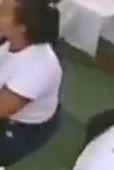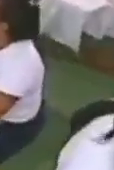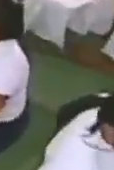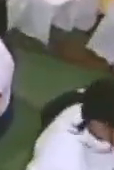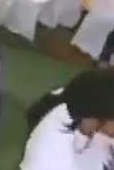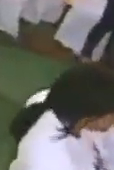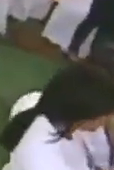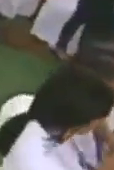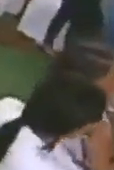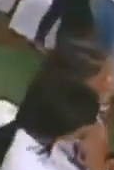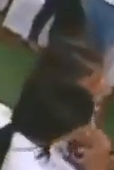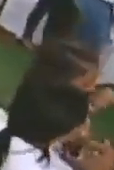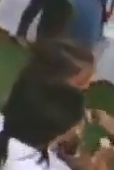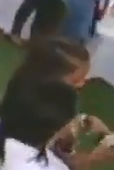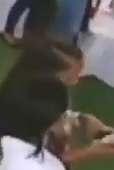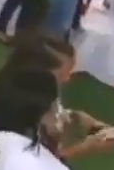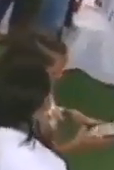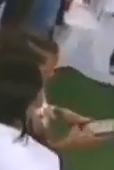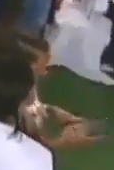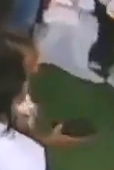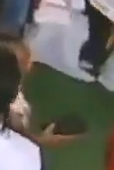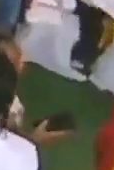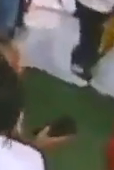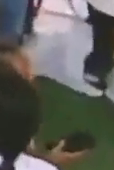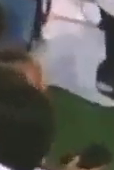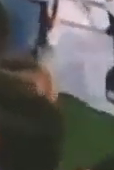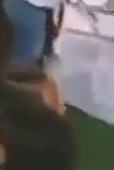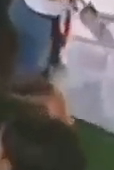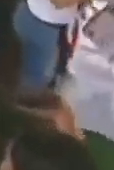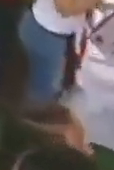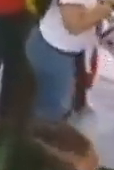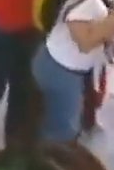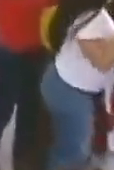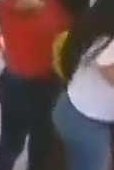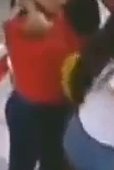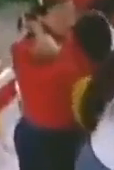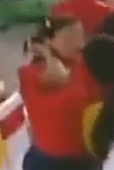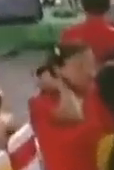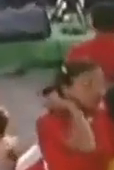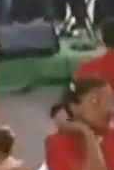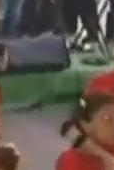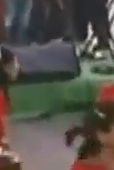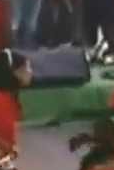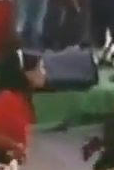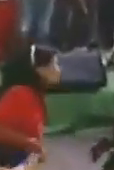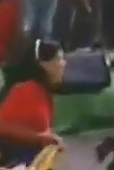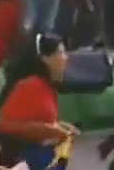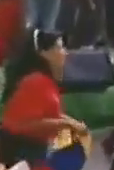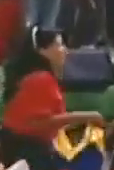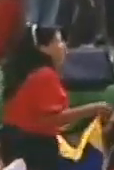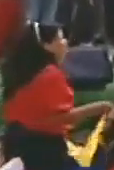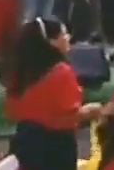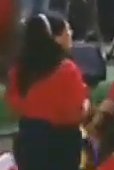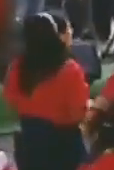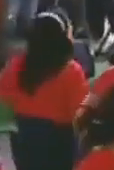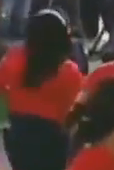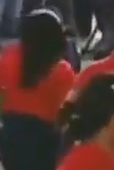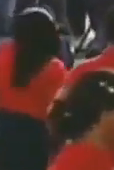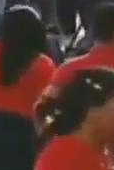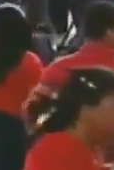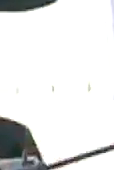Bravo yo, porque soy mulato oscuro, tengo la mente en mi sitio, soy bueno